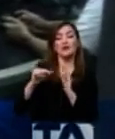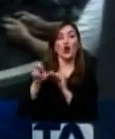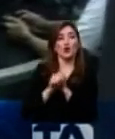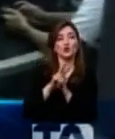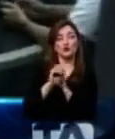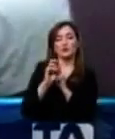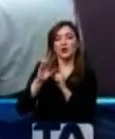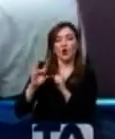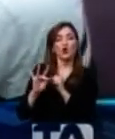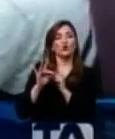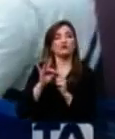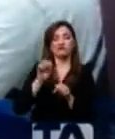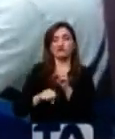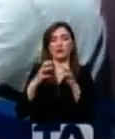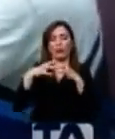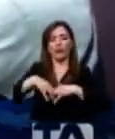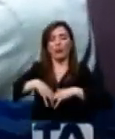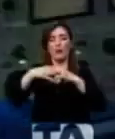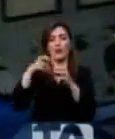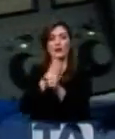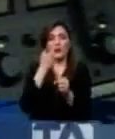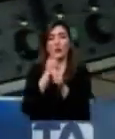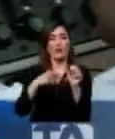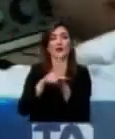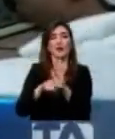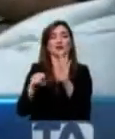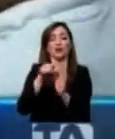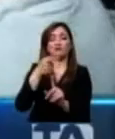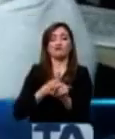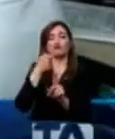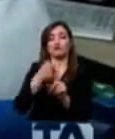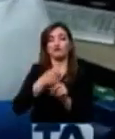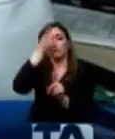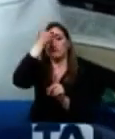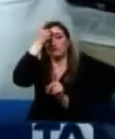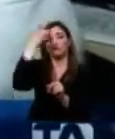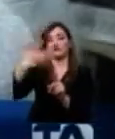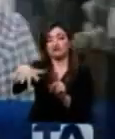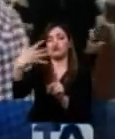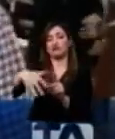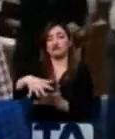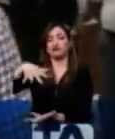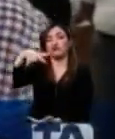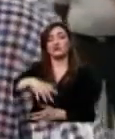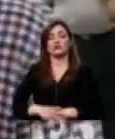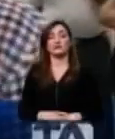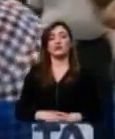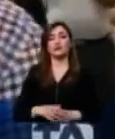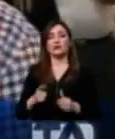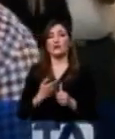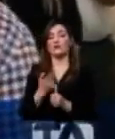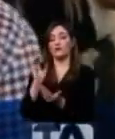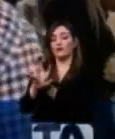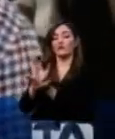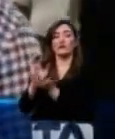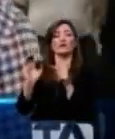se desborda no sólo trabajan con cifras en rojo cada mes sino que arrastran un cúmulo de deudas resuelve principalmente el tema de